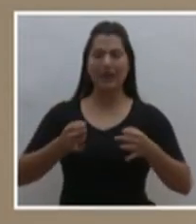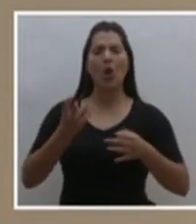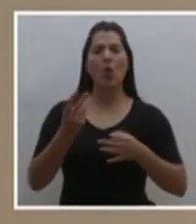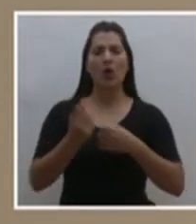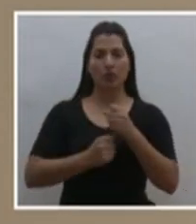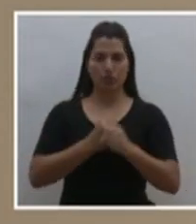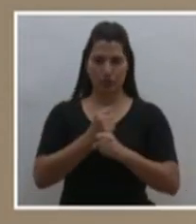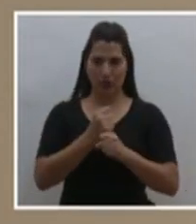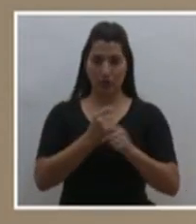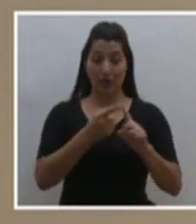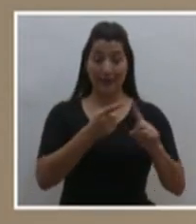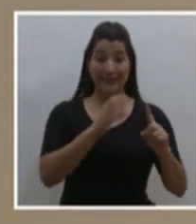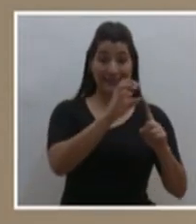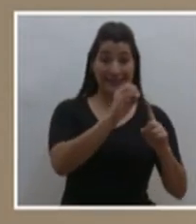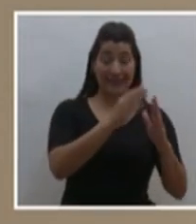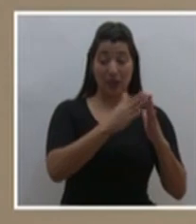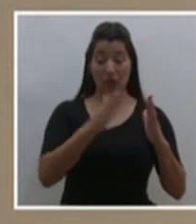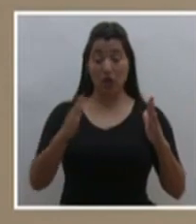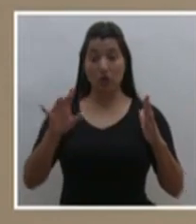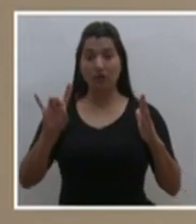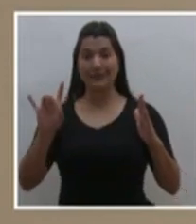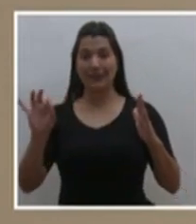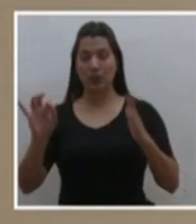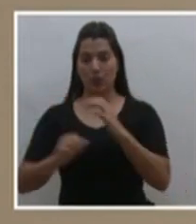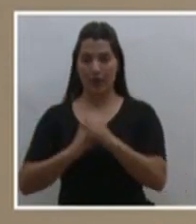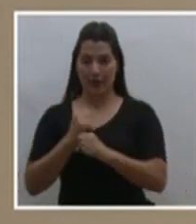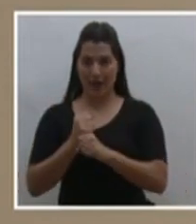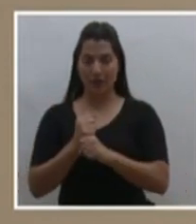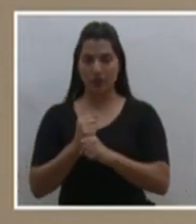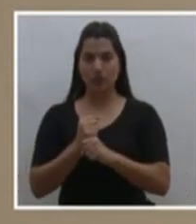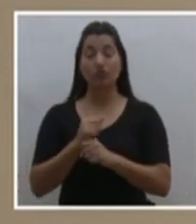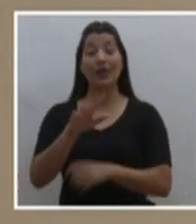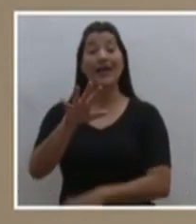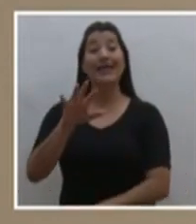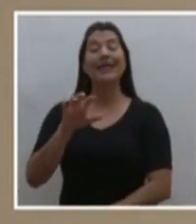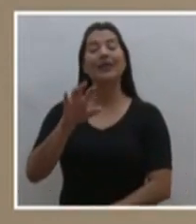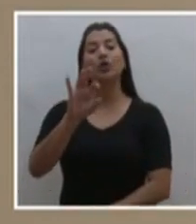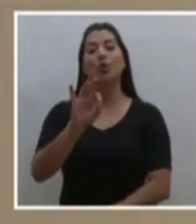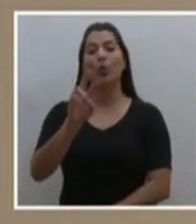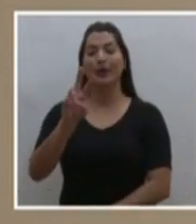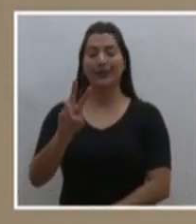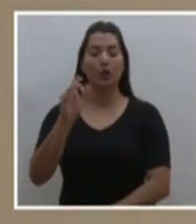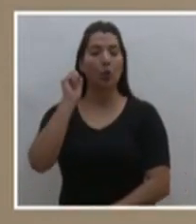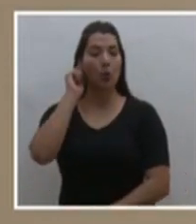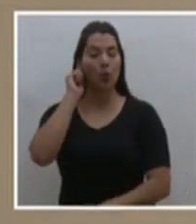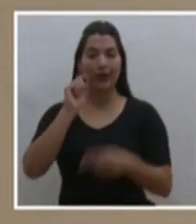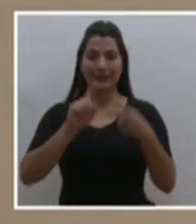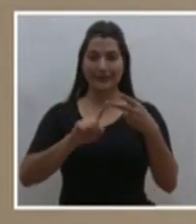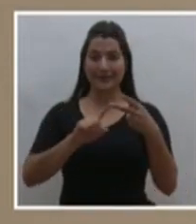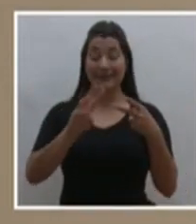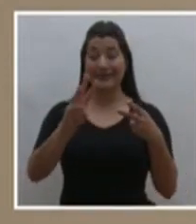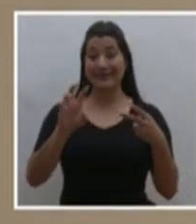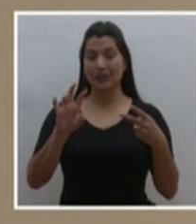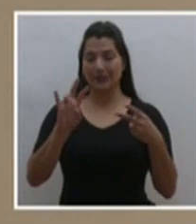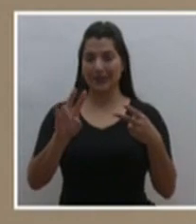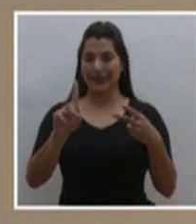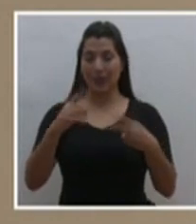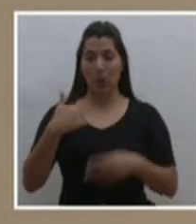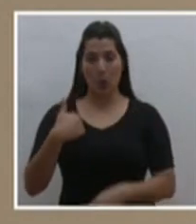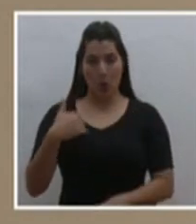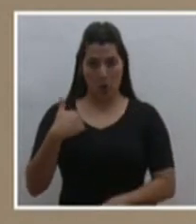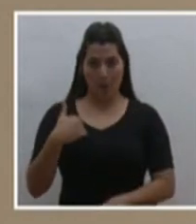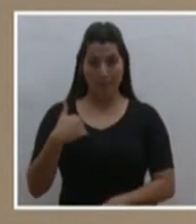edad de 0 a 89 años. Se trata de 592 mujeres y 671 hombres,